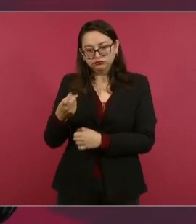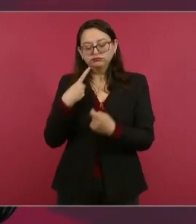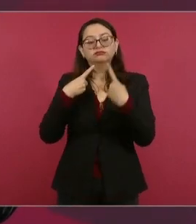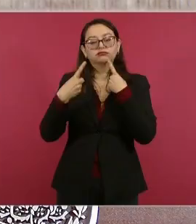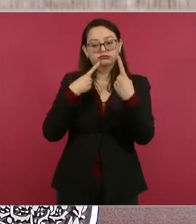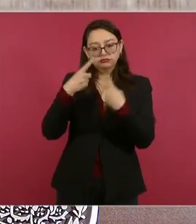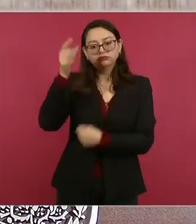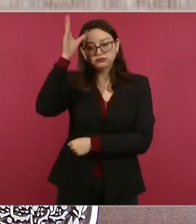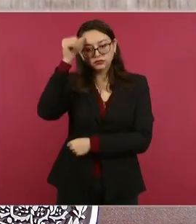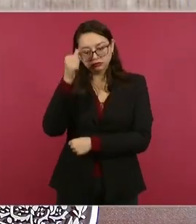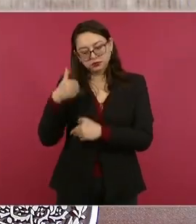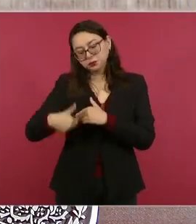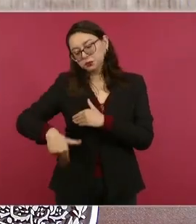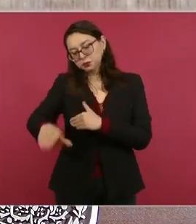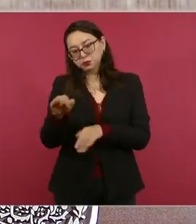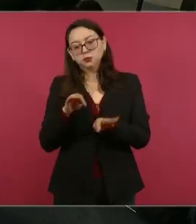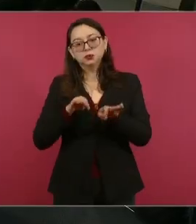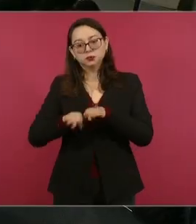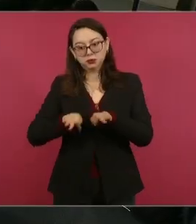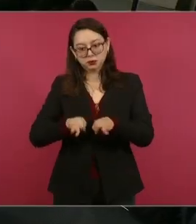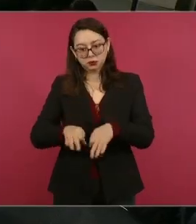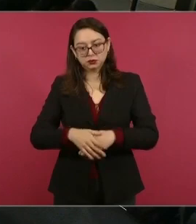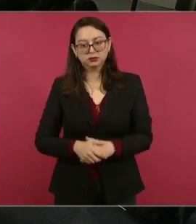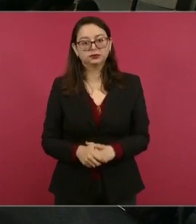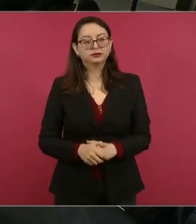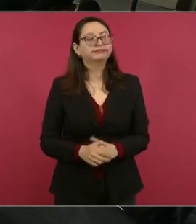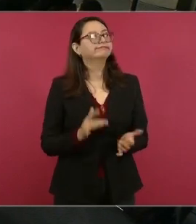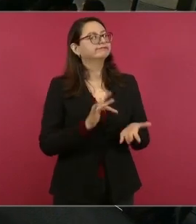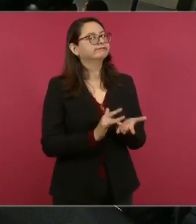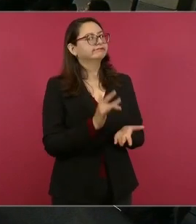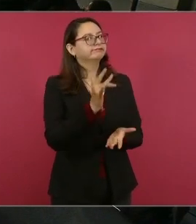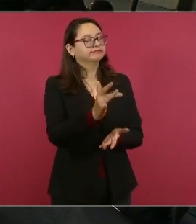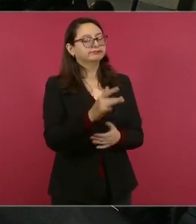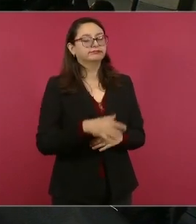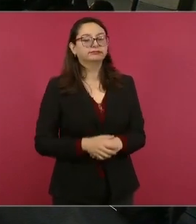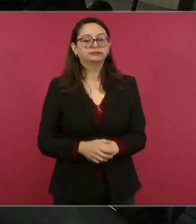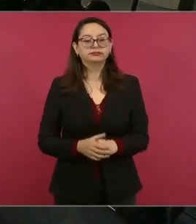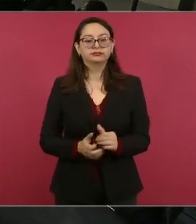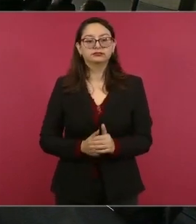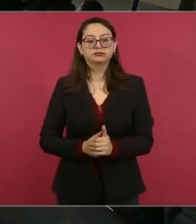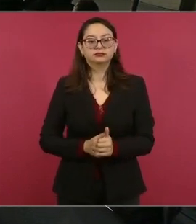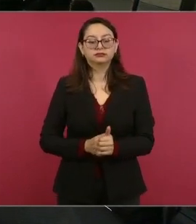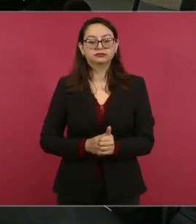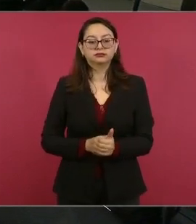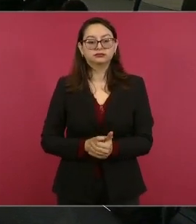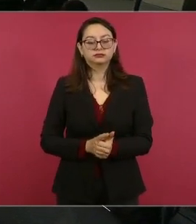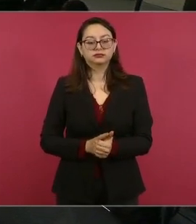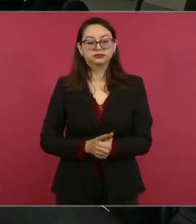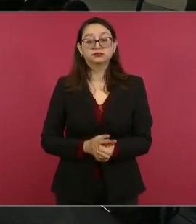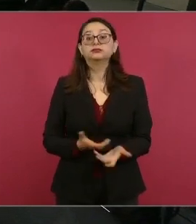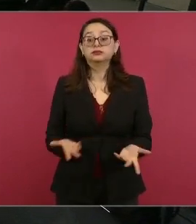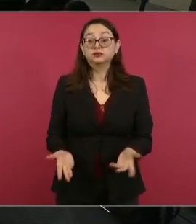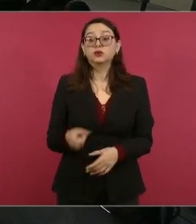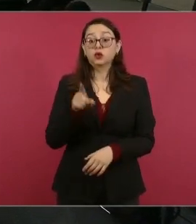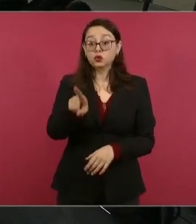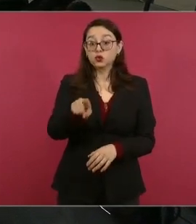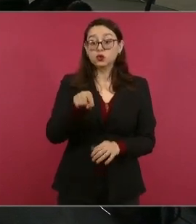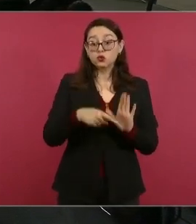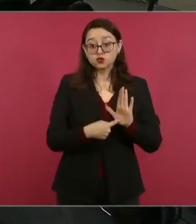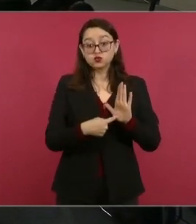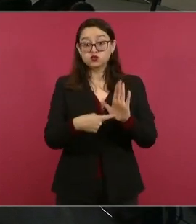esto suceda así. Gracias. O sea, gracias, sí, presidente. Tuvo efecto tu denuncia.